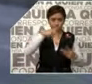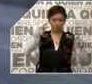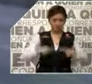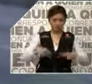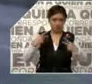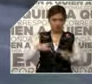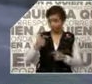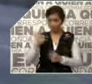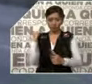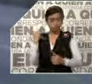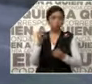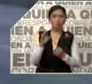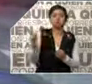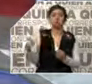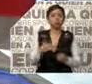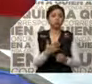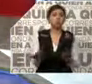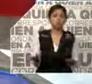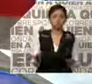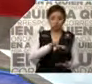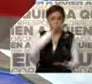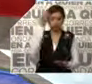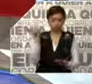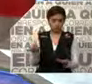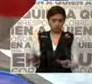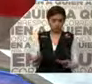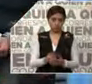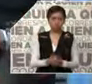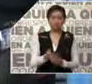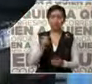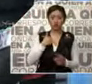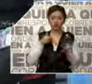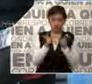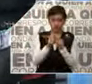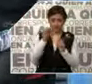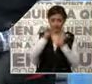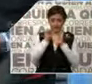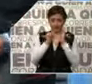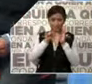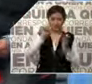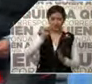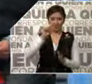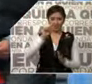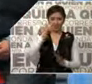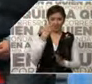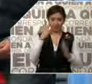conductor. Por supuesto. Te decía, solo para concluir, el artículo 75